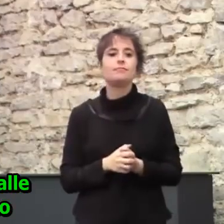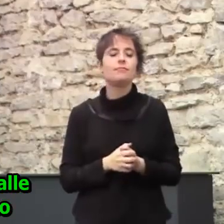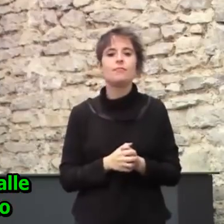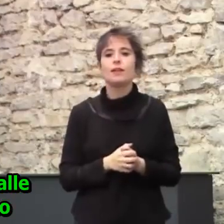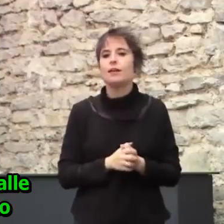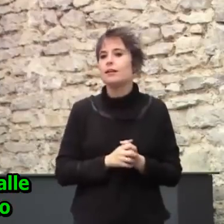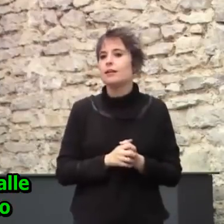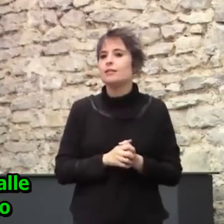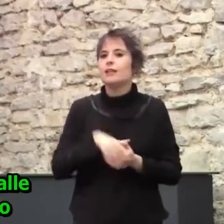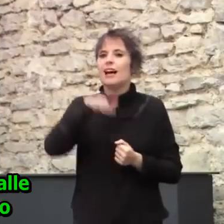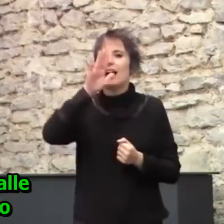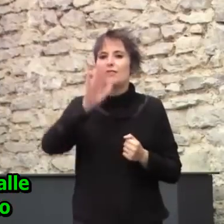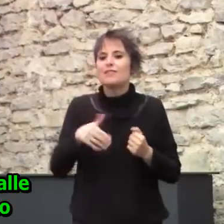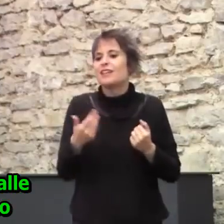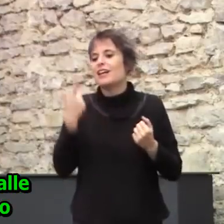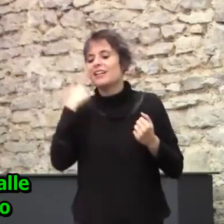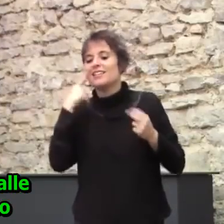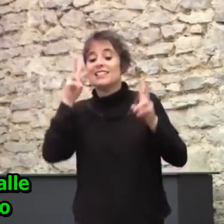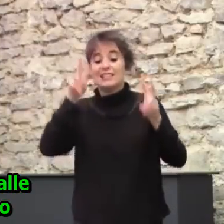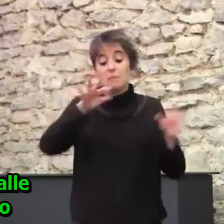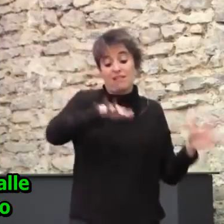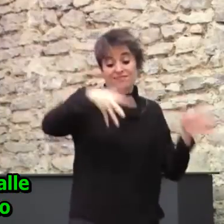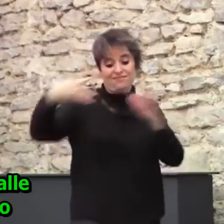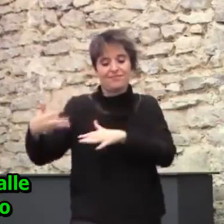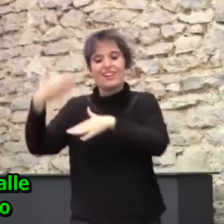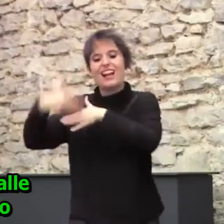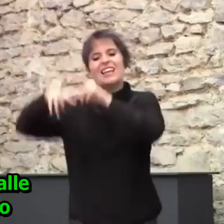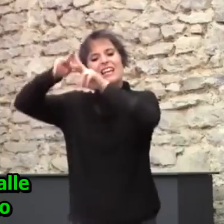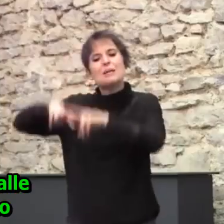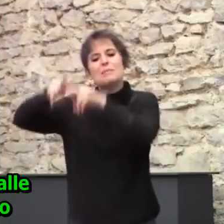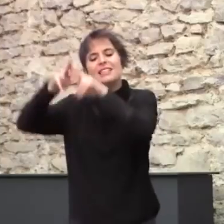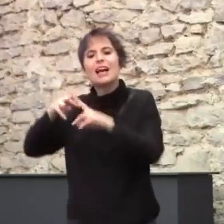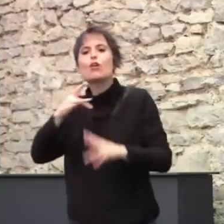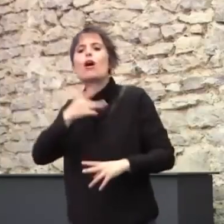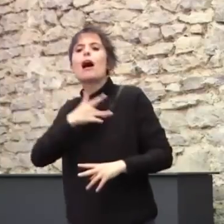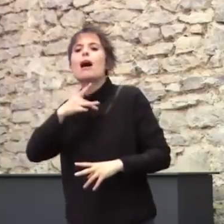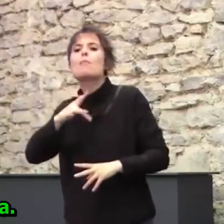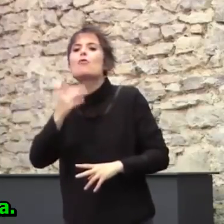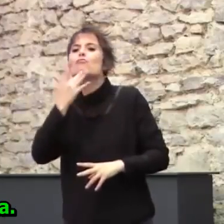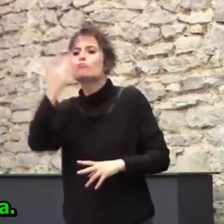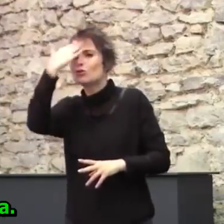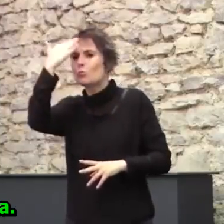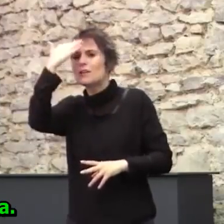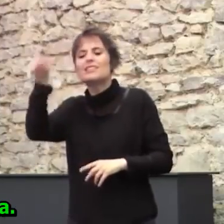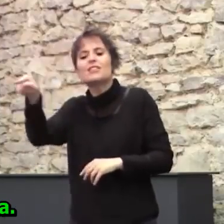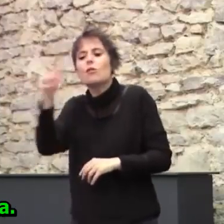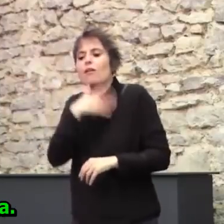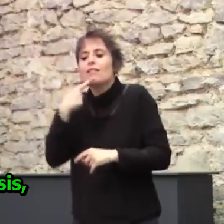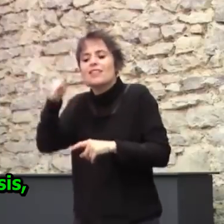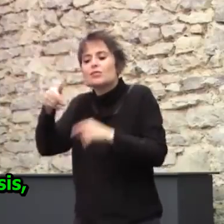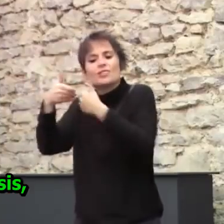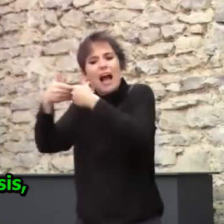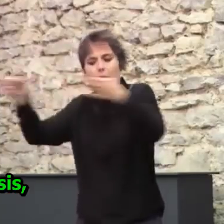al final, esto de llevar a la calle la investigación del amor romántico, para mí es una investigación